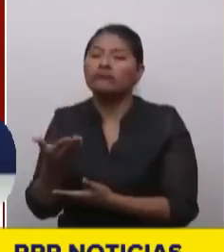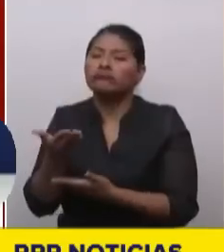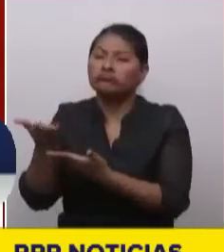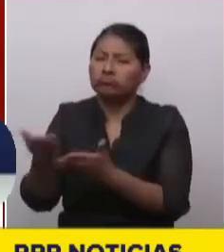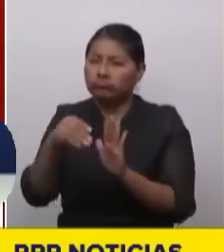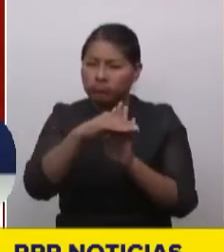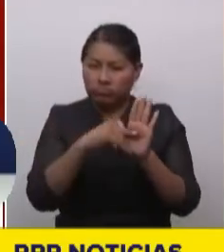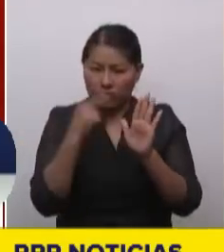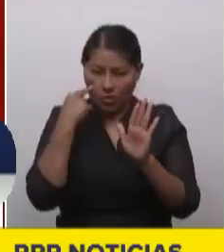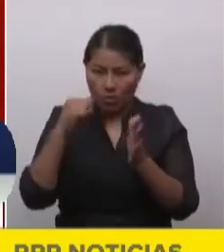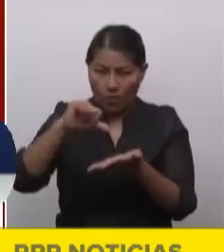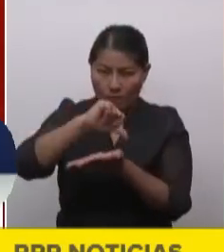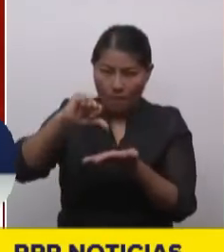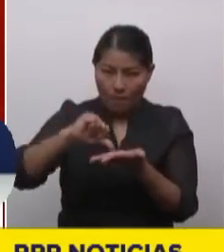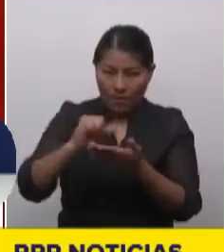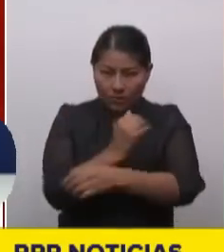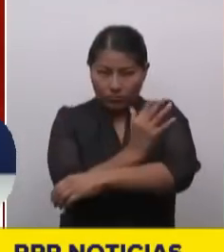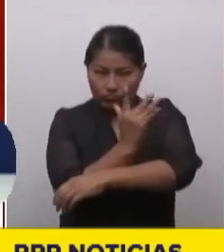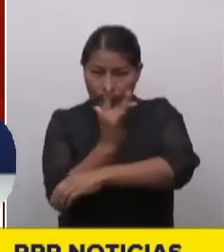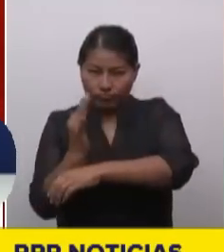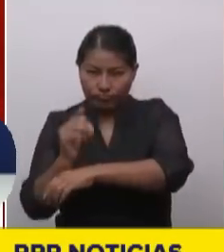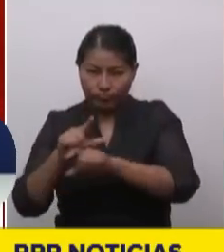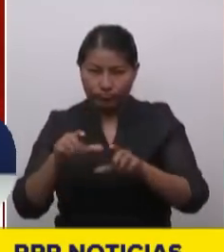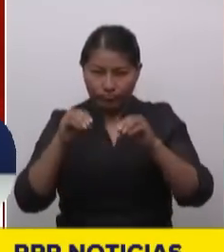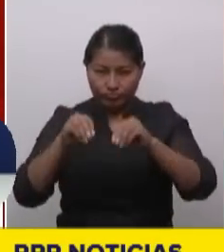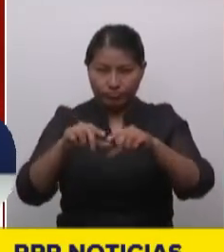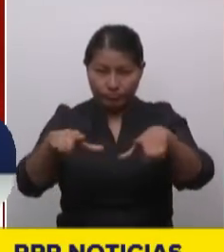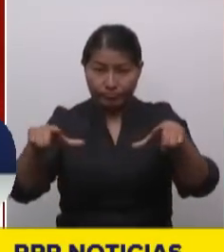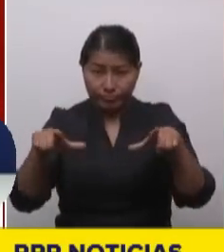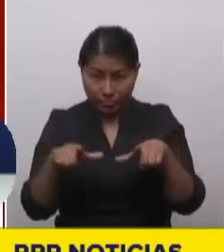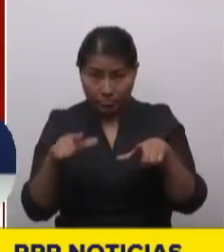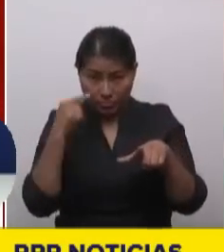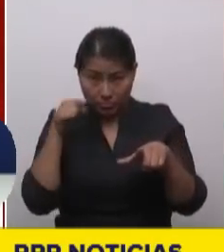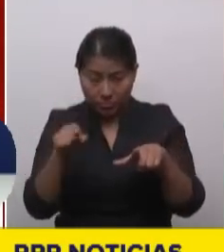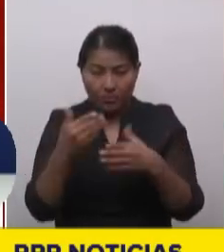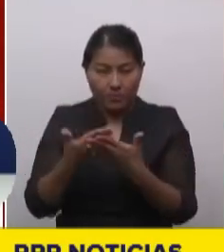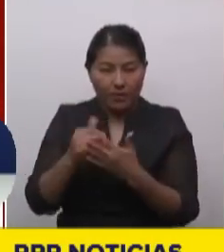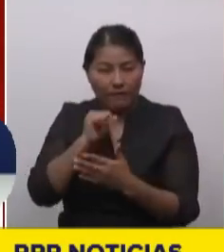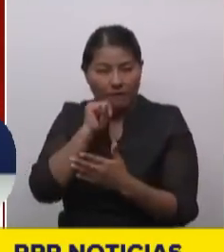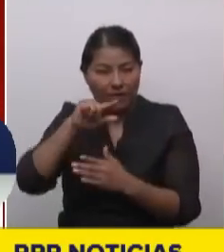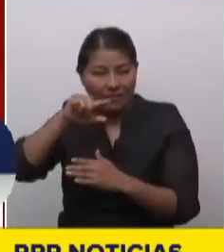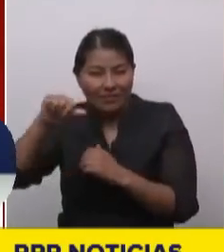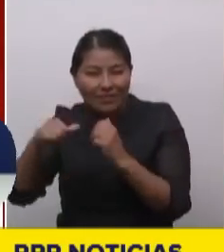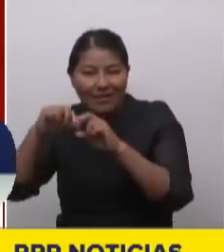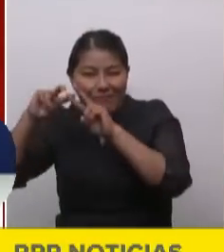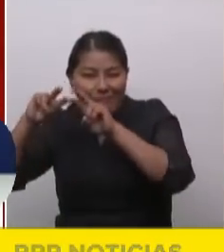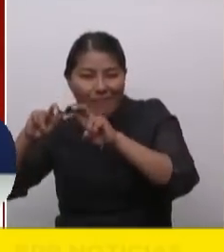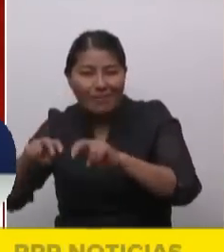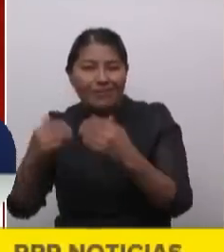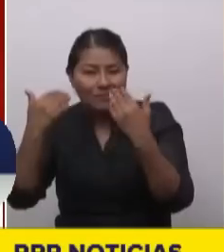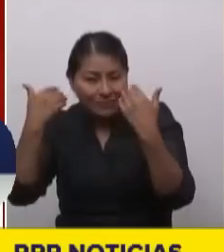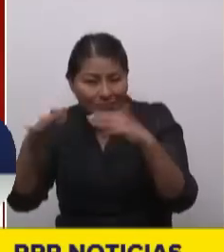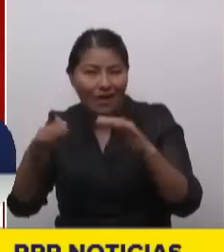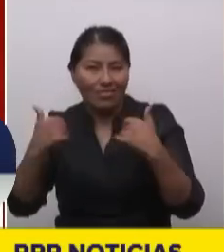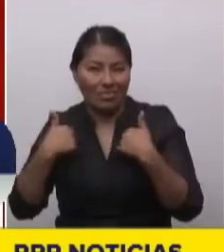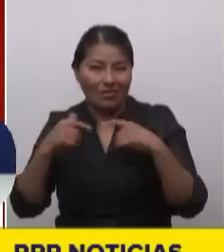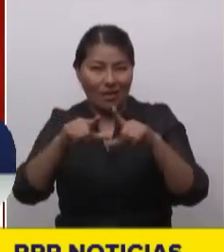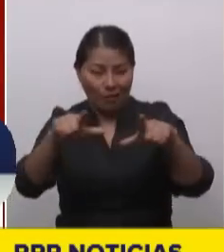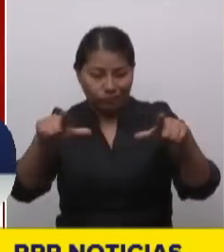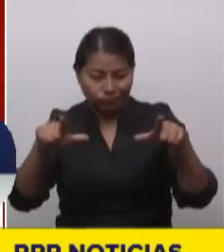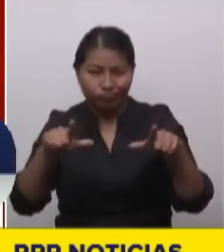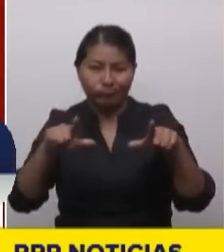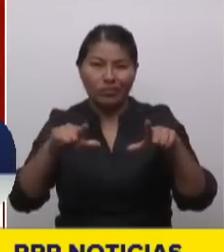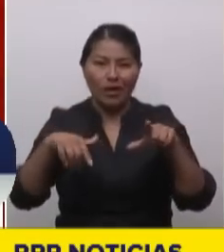plantear un parque zonal en La Molina, ¿no? Pero yo creo que usted no ha investigado que ya en La Molina existe un parque ecológico de